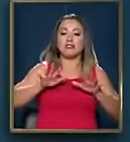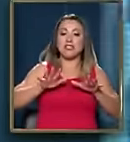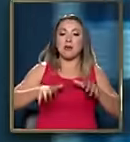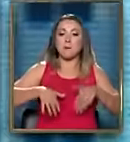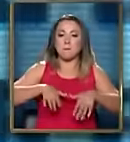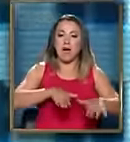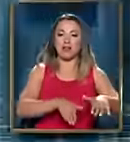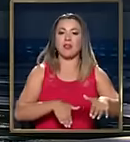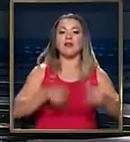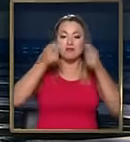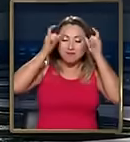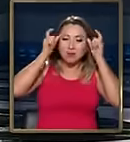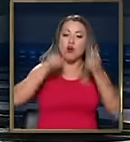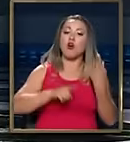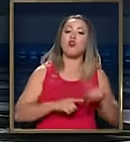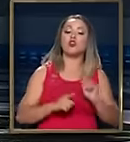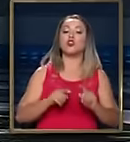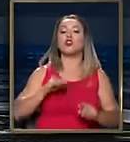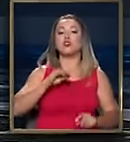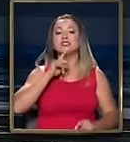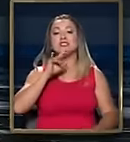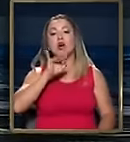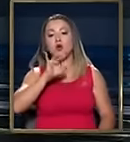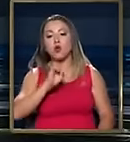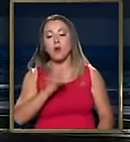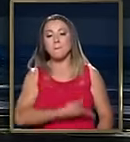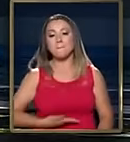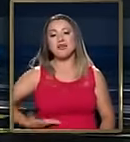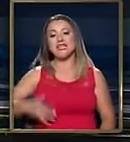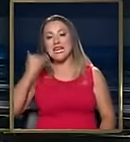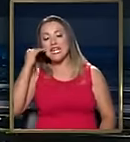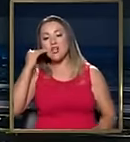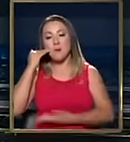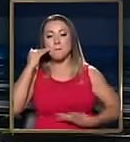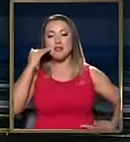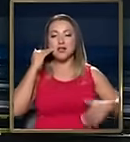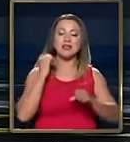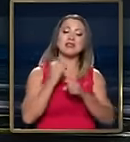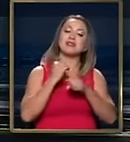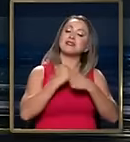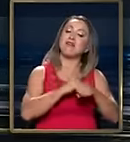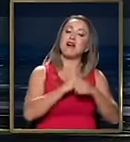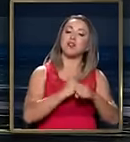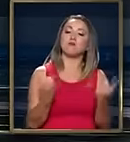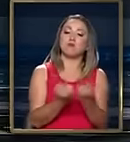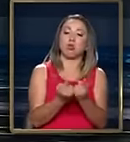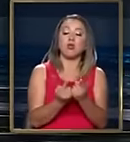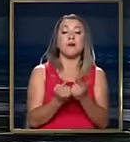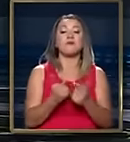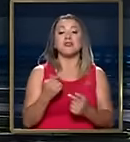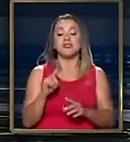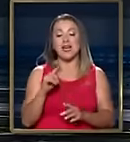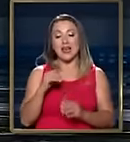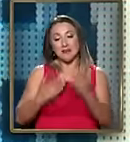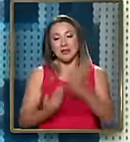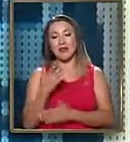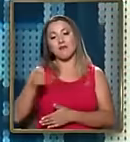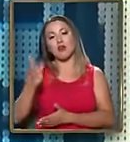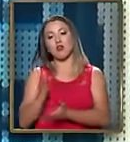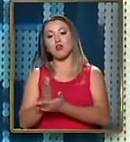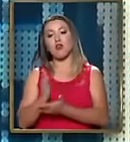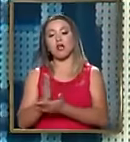campo nació un centauro, que era mitad niño y mitad caballo. En la mañana el niño iba al colegio y en la